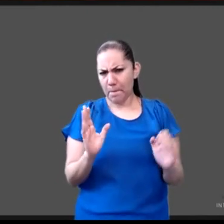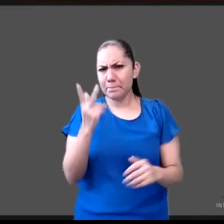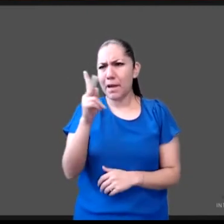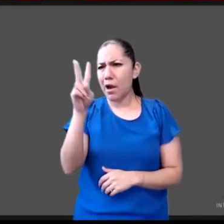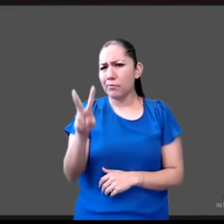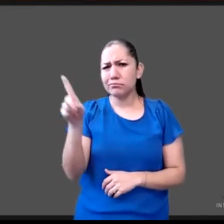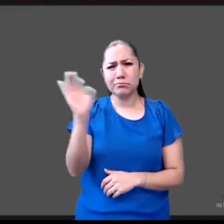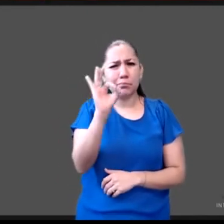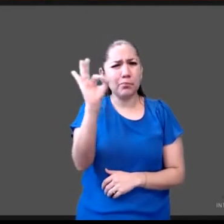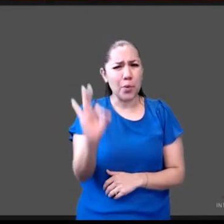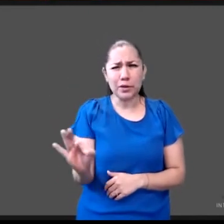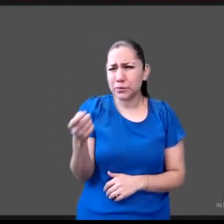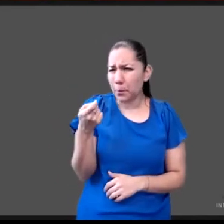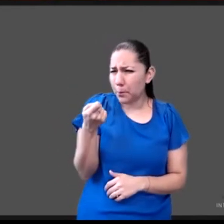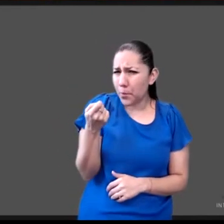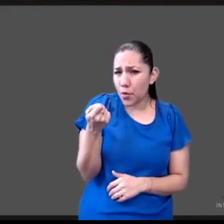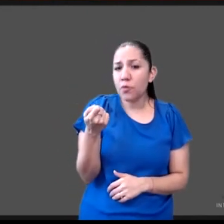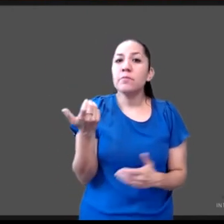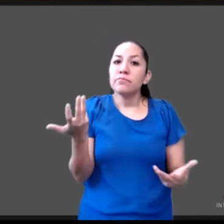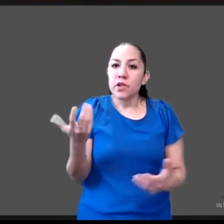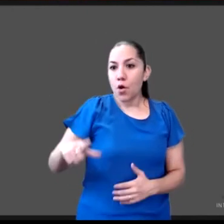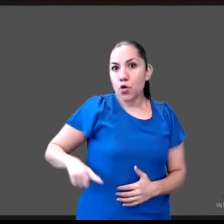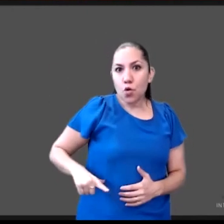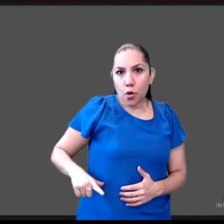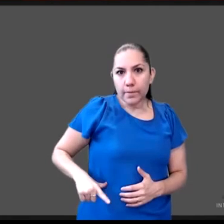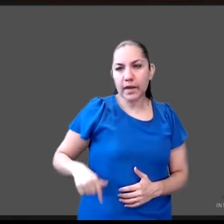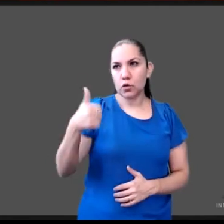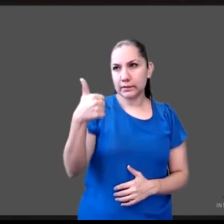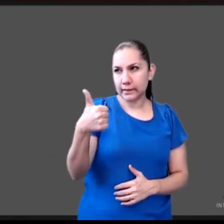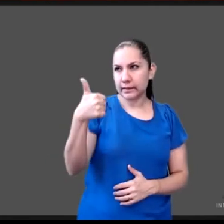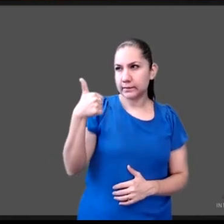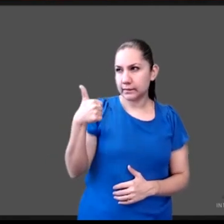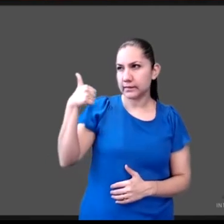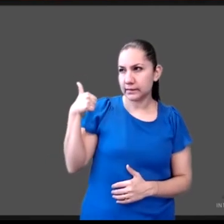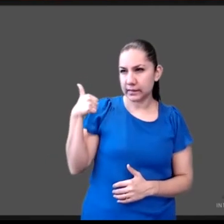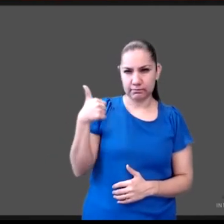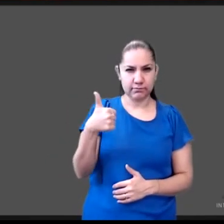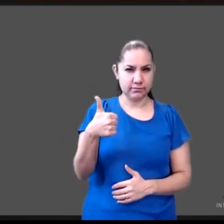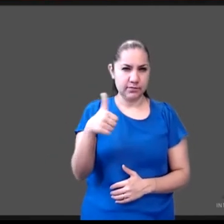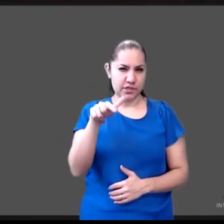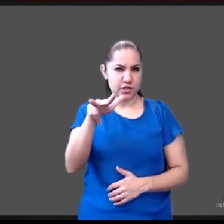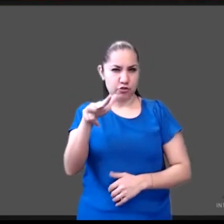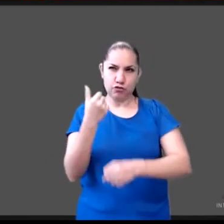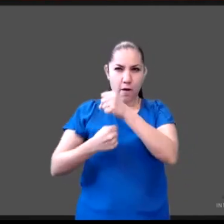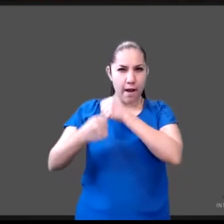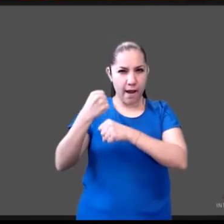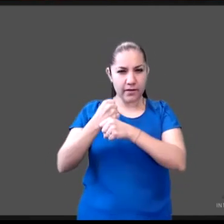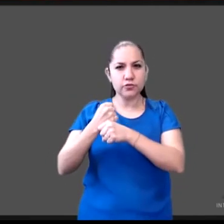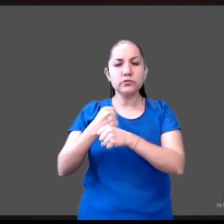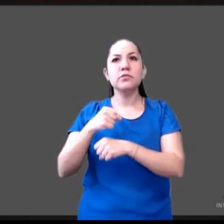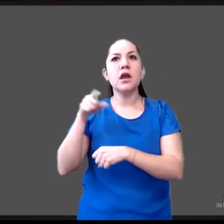claramente a los tres sexenios anteriores es de que la salud mental se quedó prácticamente concesionada,